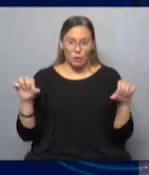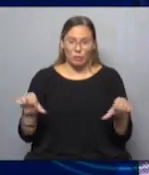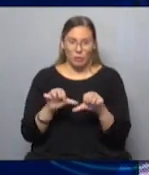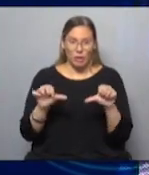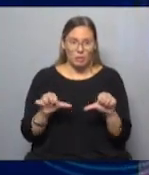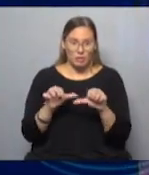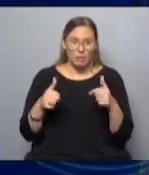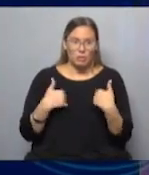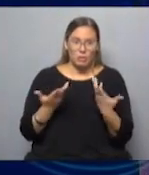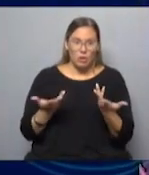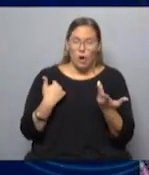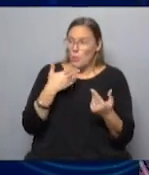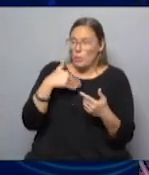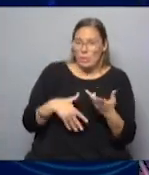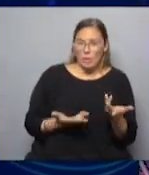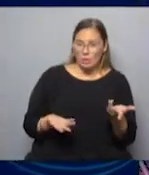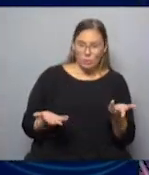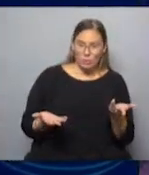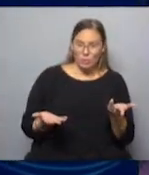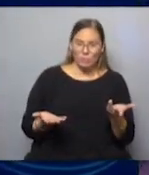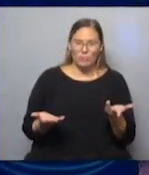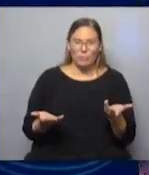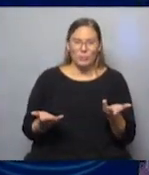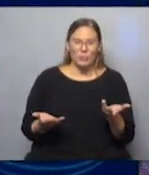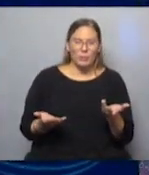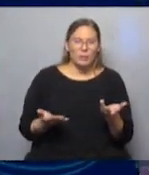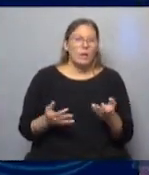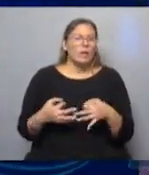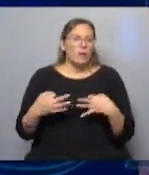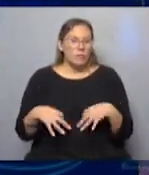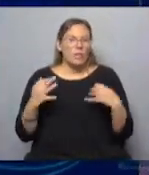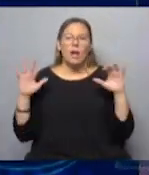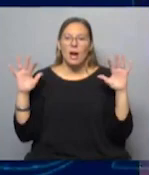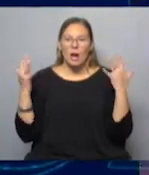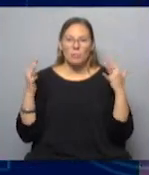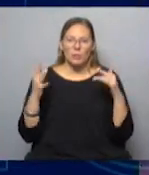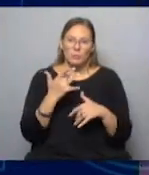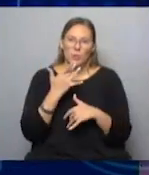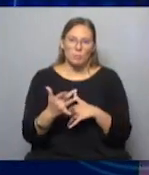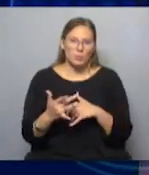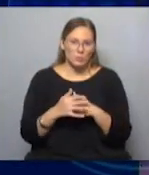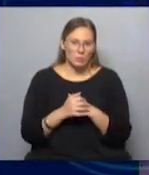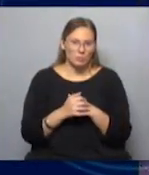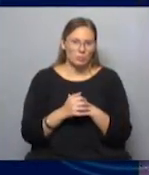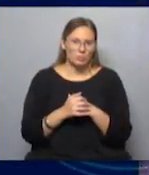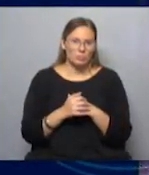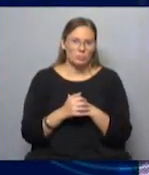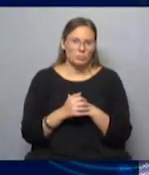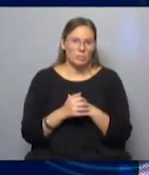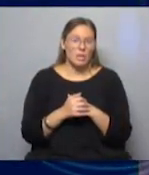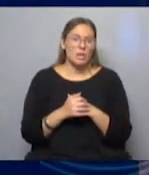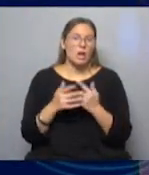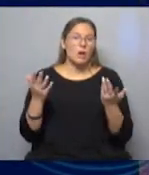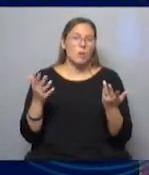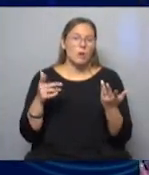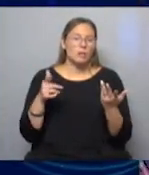lejos no sé no entiendo este la verdad que es un aplauso maravilloso maravilloso ahí y bueno